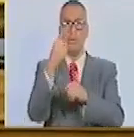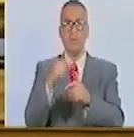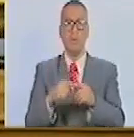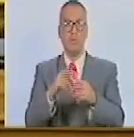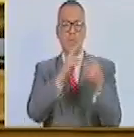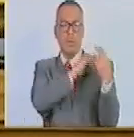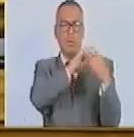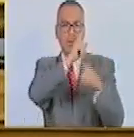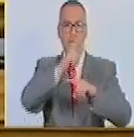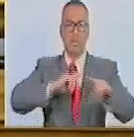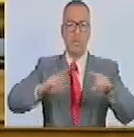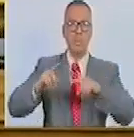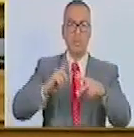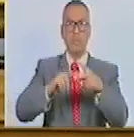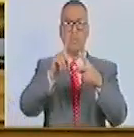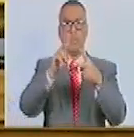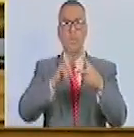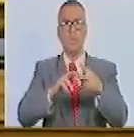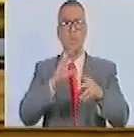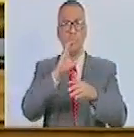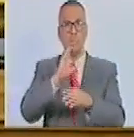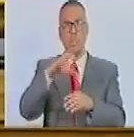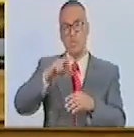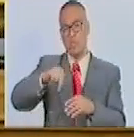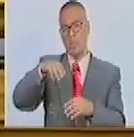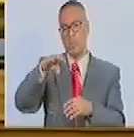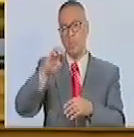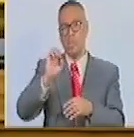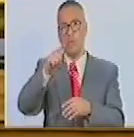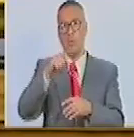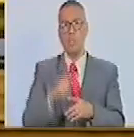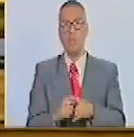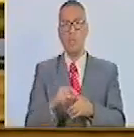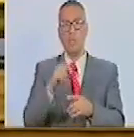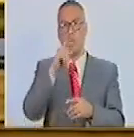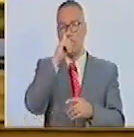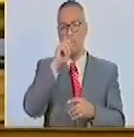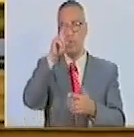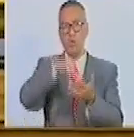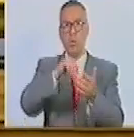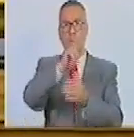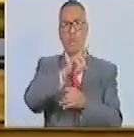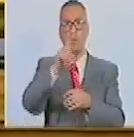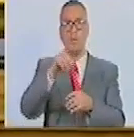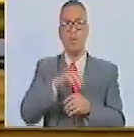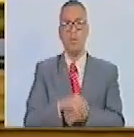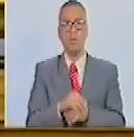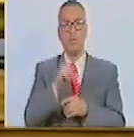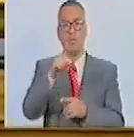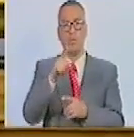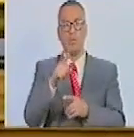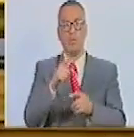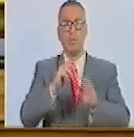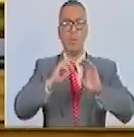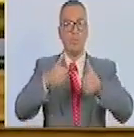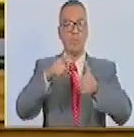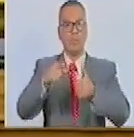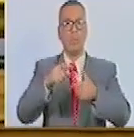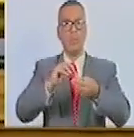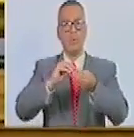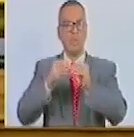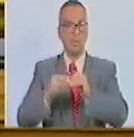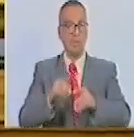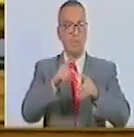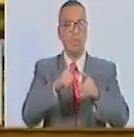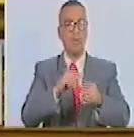los rectores y rectoras, por segunda vez, del Consejo Nacional Electoral en el año 2021, la activación del